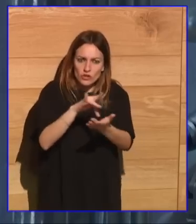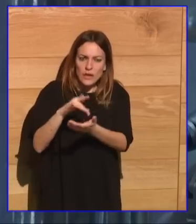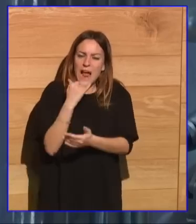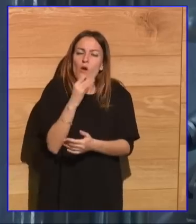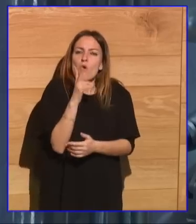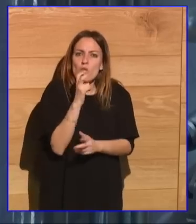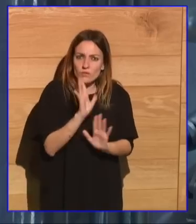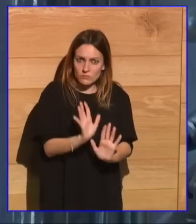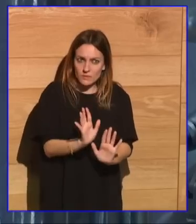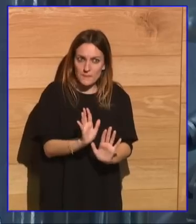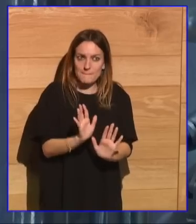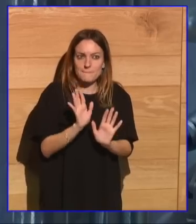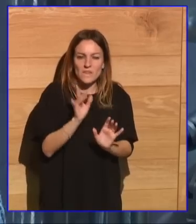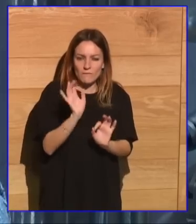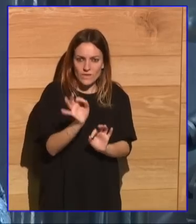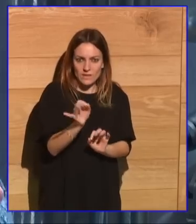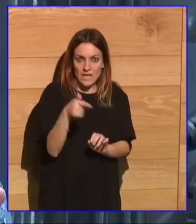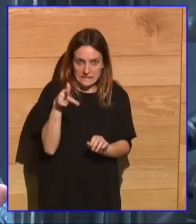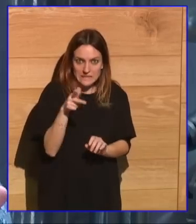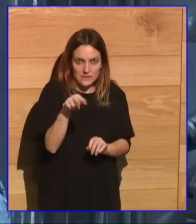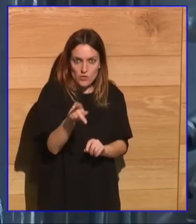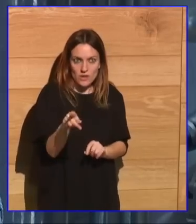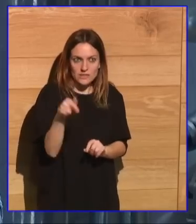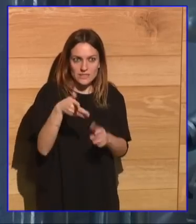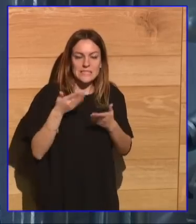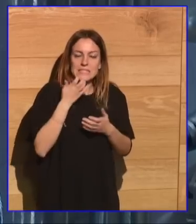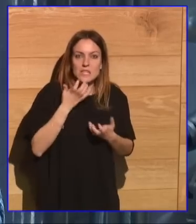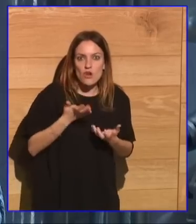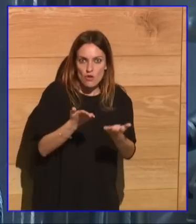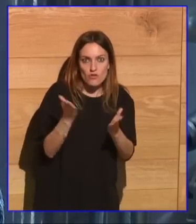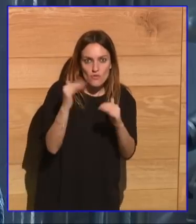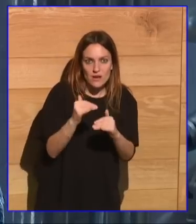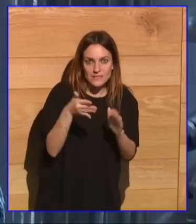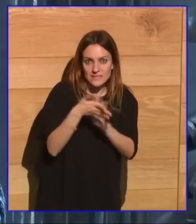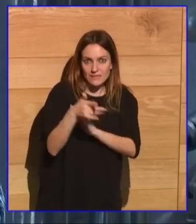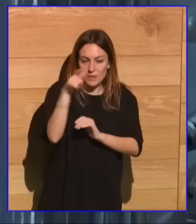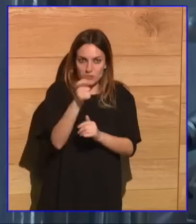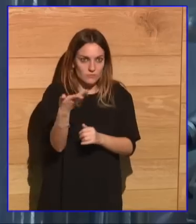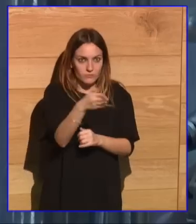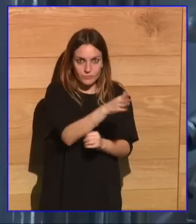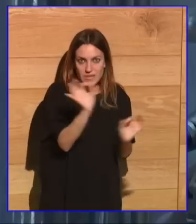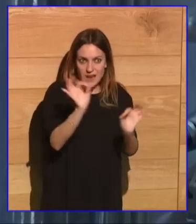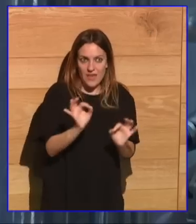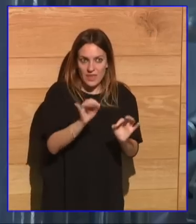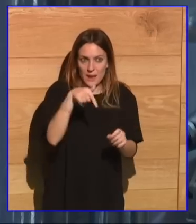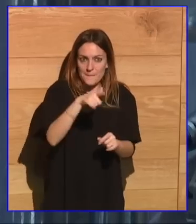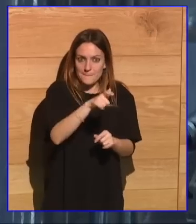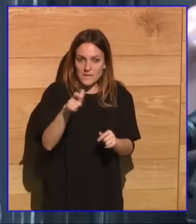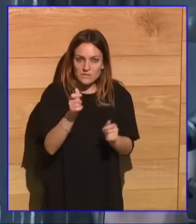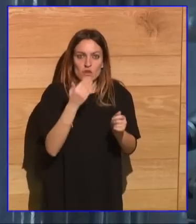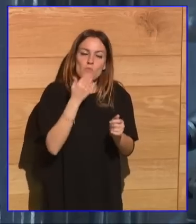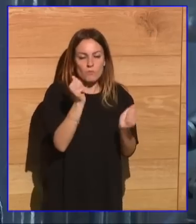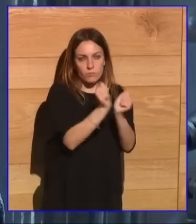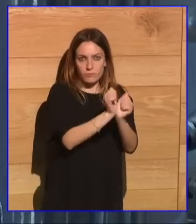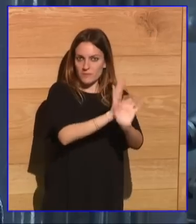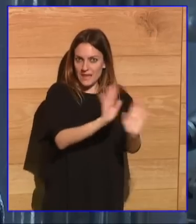Pero es verdad que, y no era un chiste, es que al no haber hornos, quiero decir que es que de ahí la gente no moría. Ahí la gente estuvo aprisionada. Apartada,